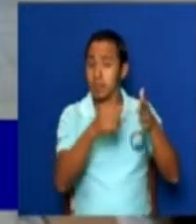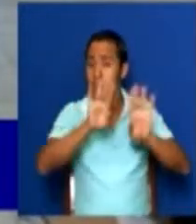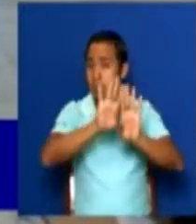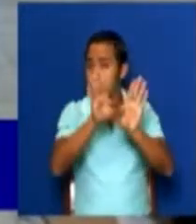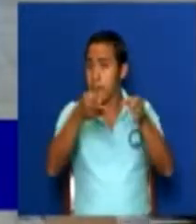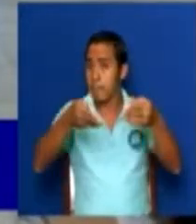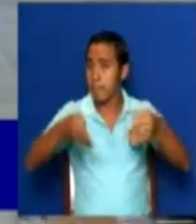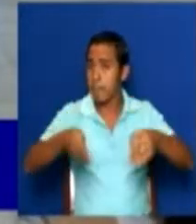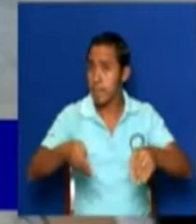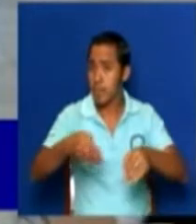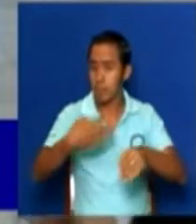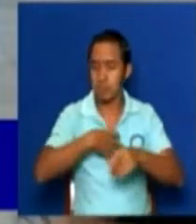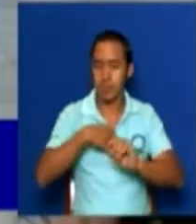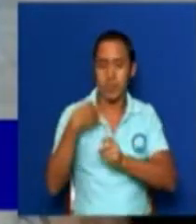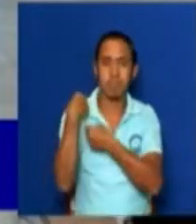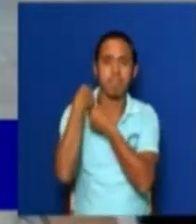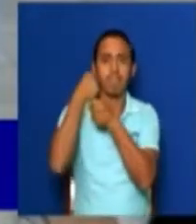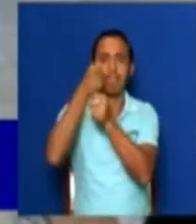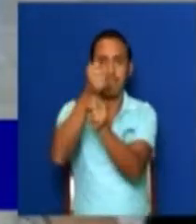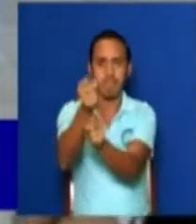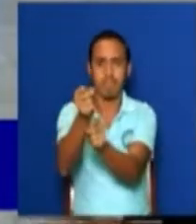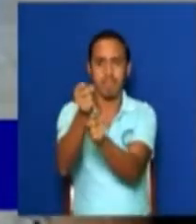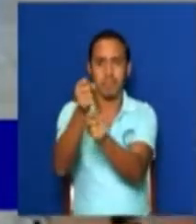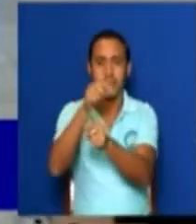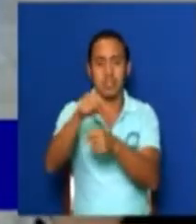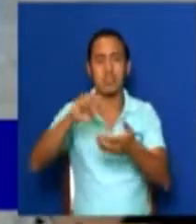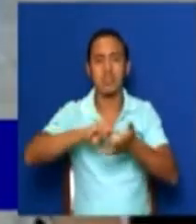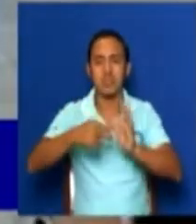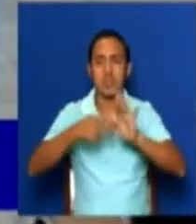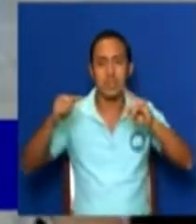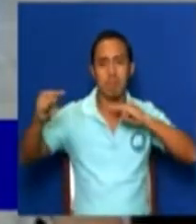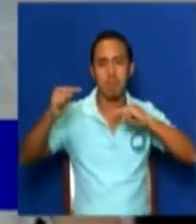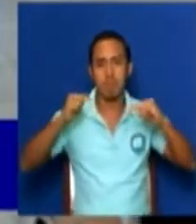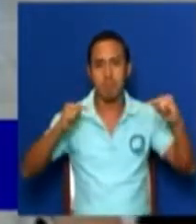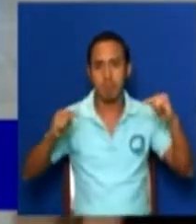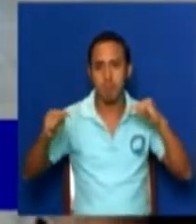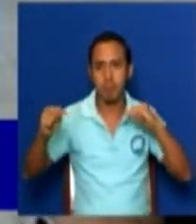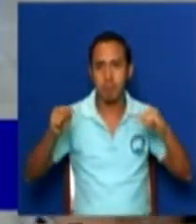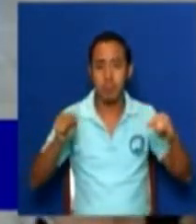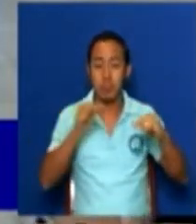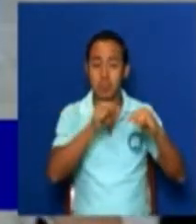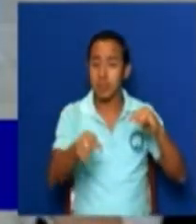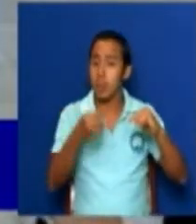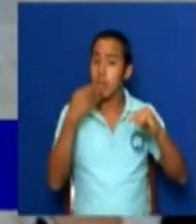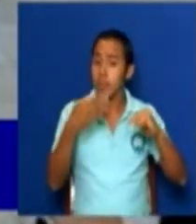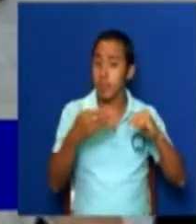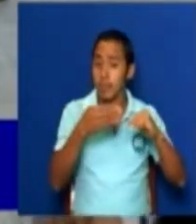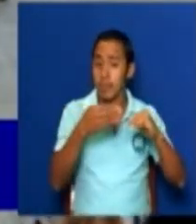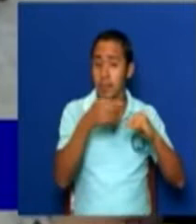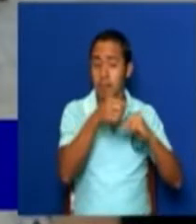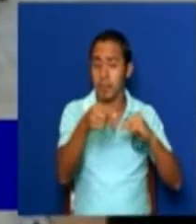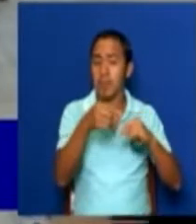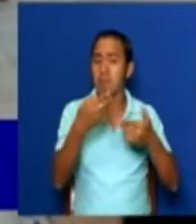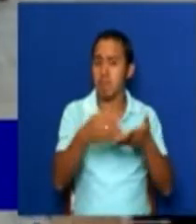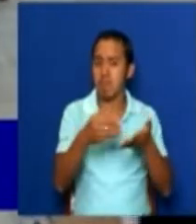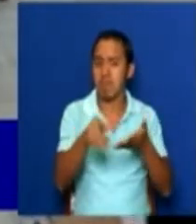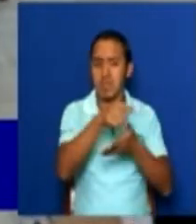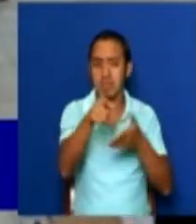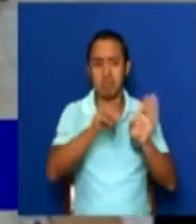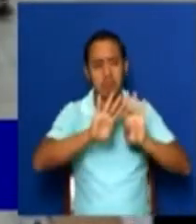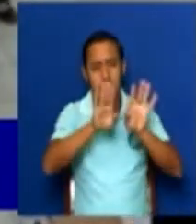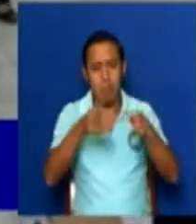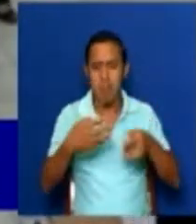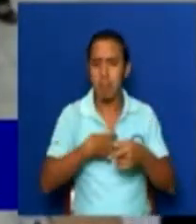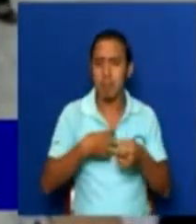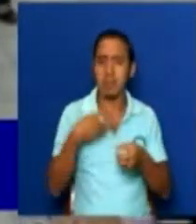somos emprendedoras. Esto es una estrategia exitosa porque ha permitido que muchas mujeres tengan